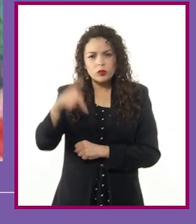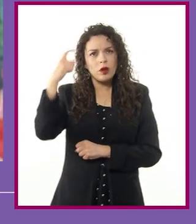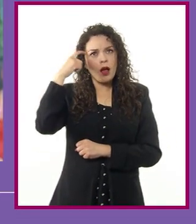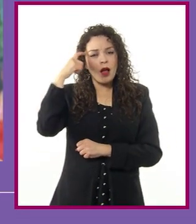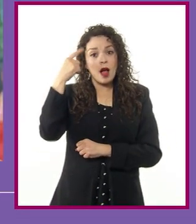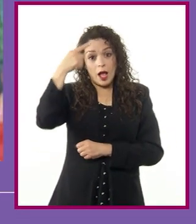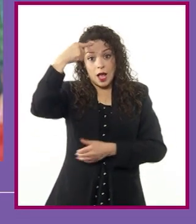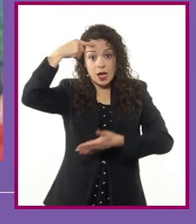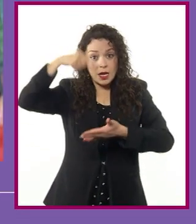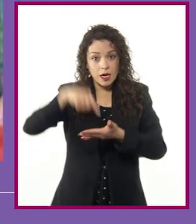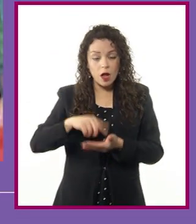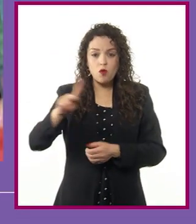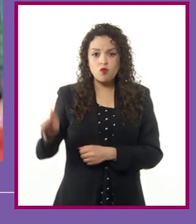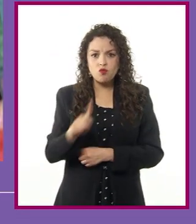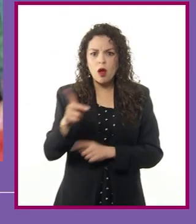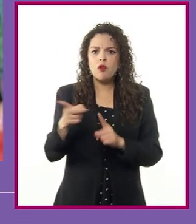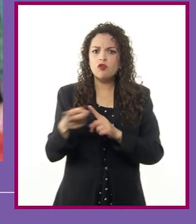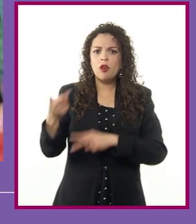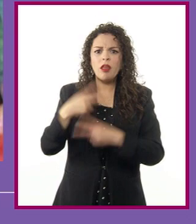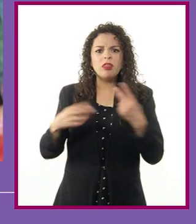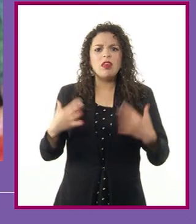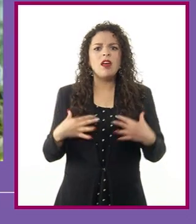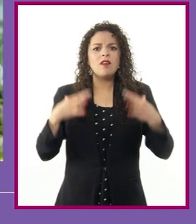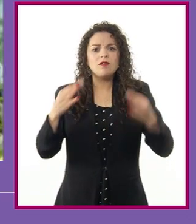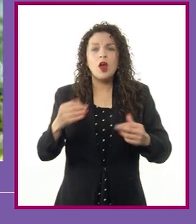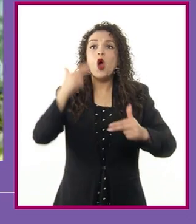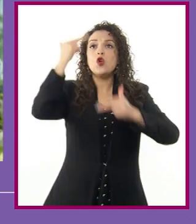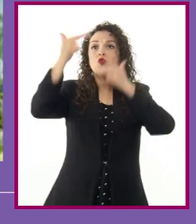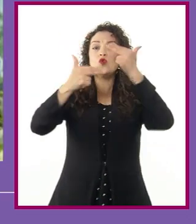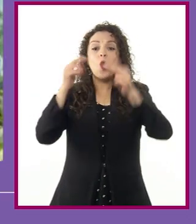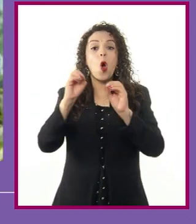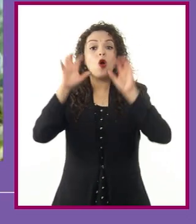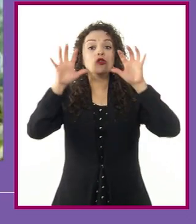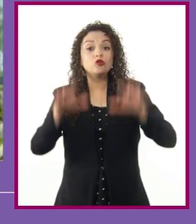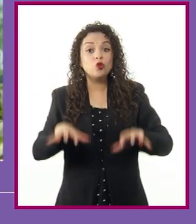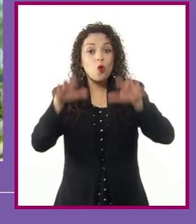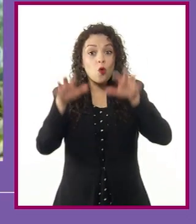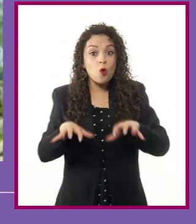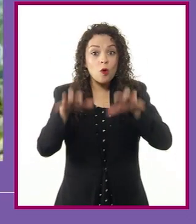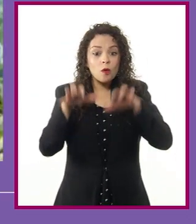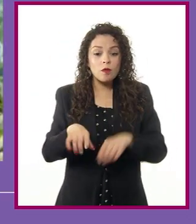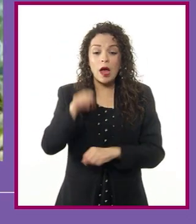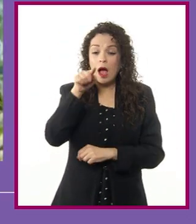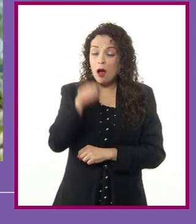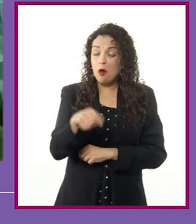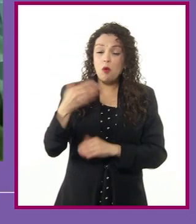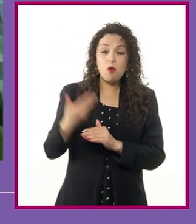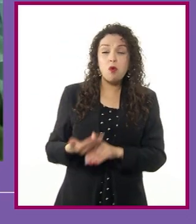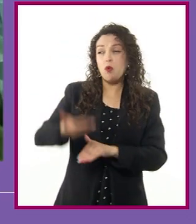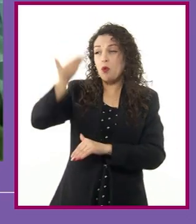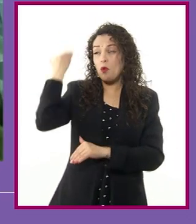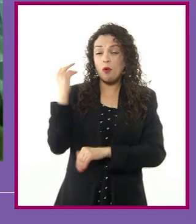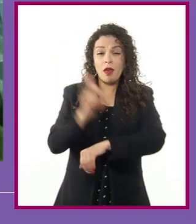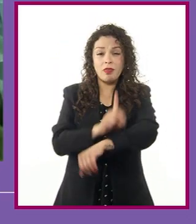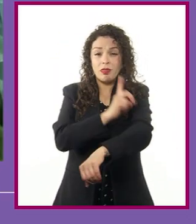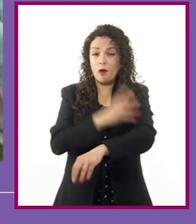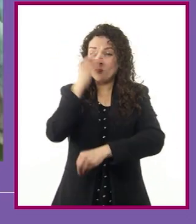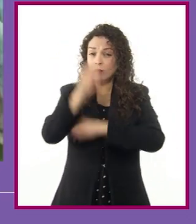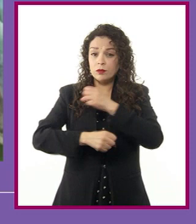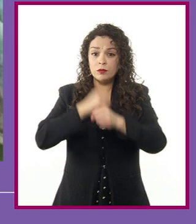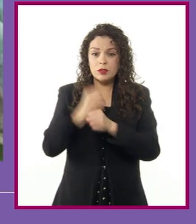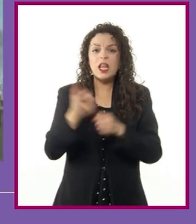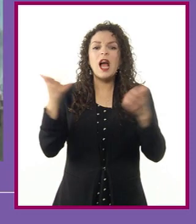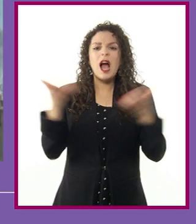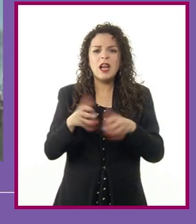pueblo mixteco se originó de las nubes o de la lluvia. Ellos se han dedicado desde hace mucho tiempo a la siembra de